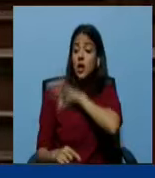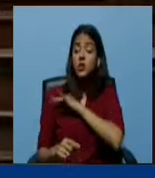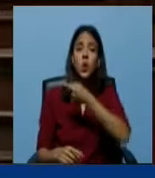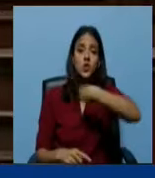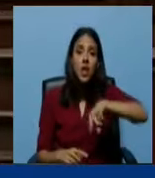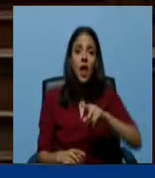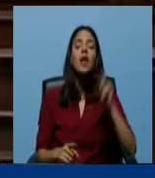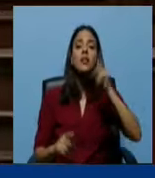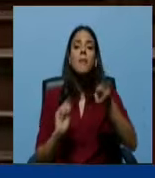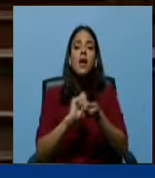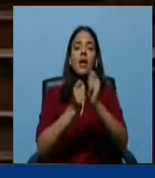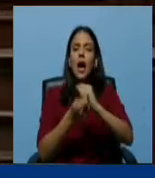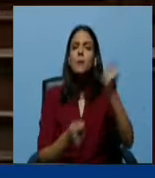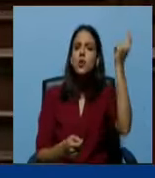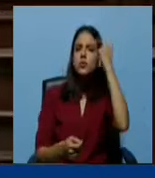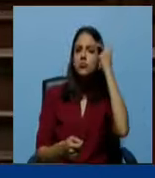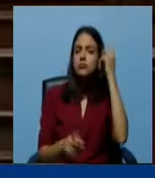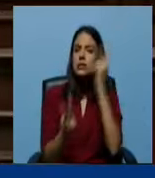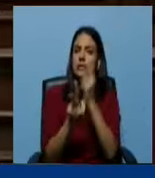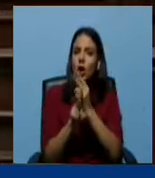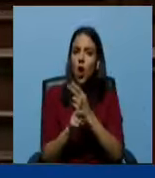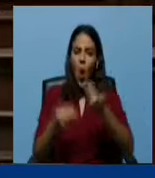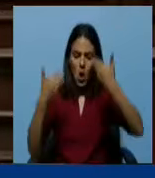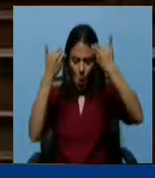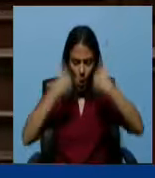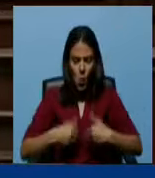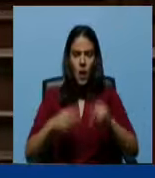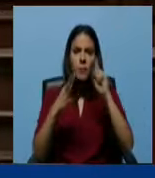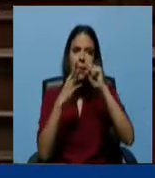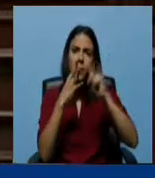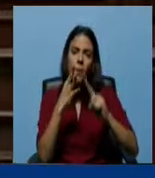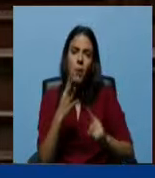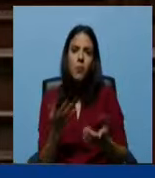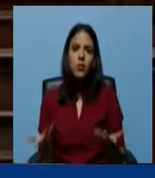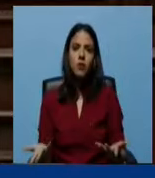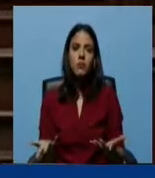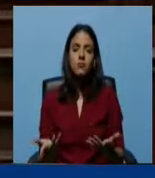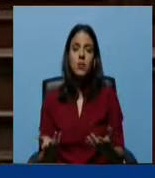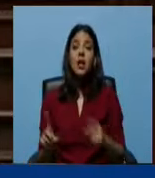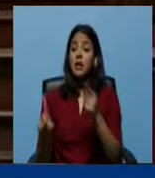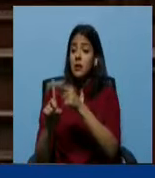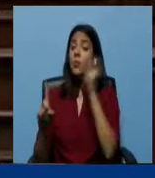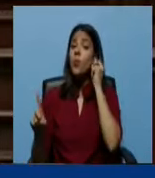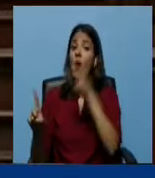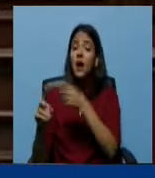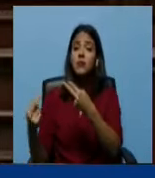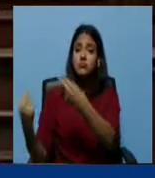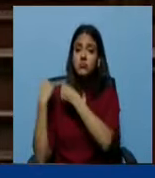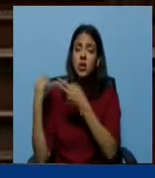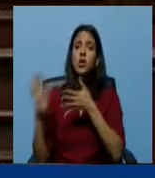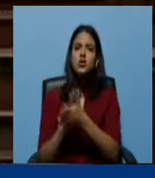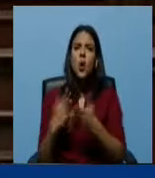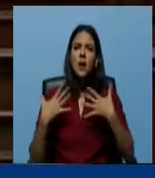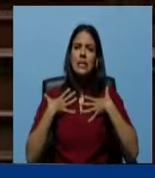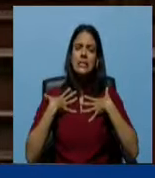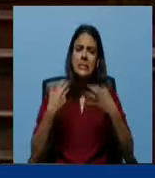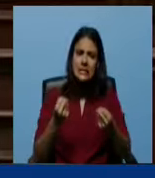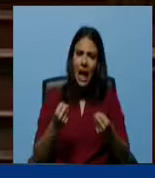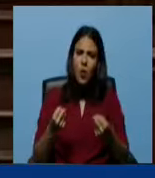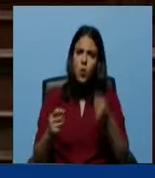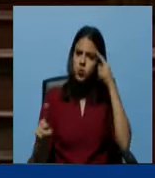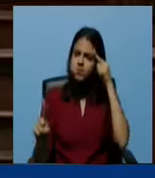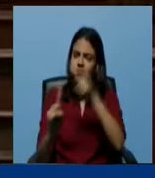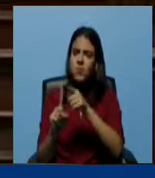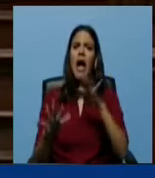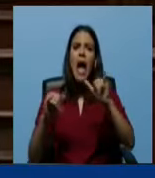psicológico. Aquí está la camarada Isis Ochoa, que se dedica al tema de la salud y ahora tiene